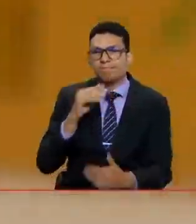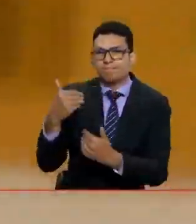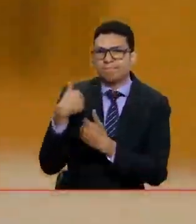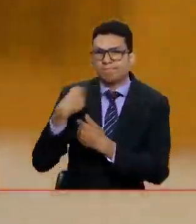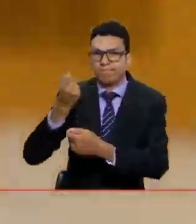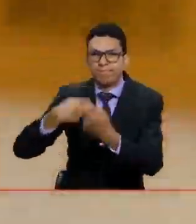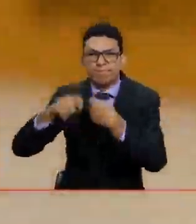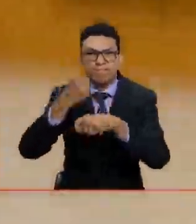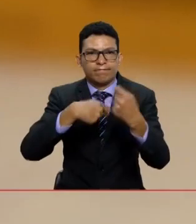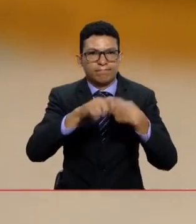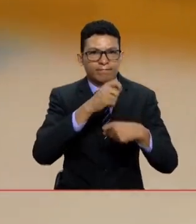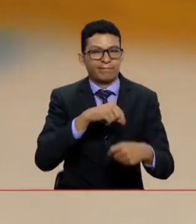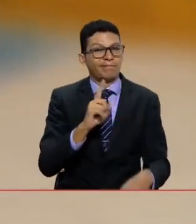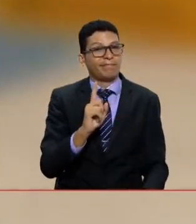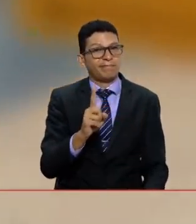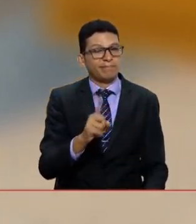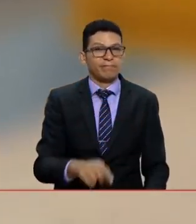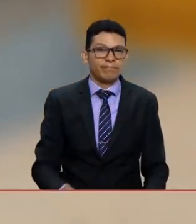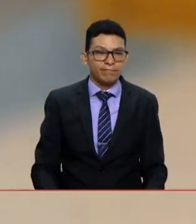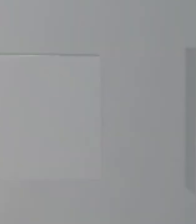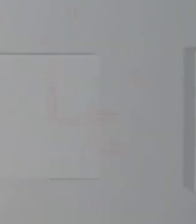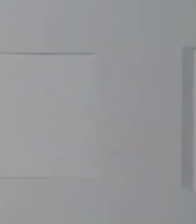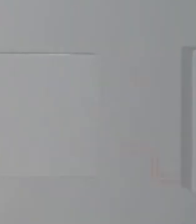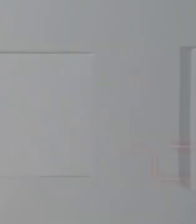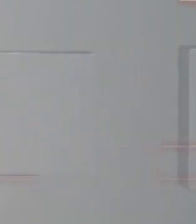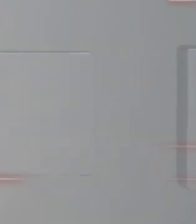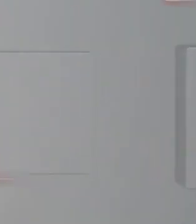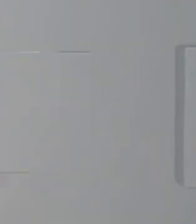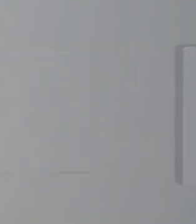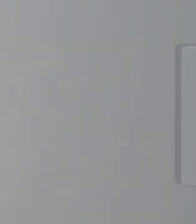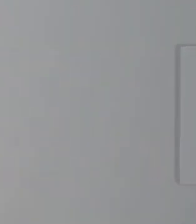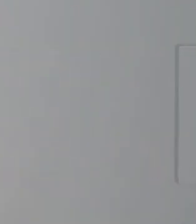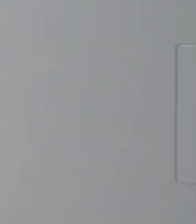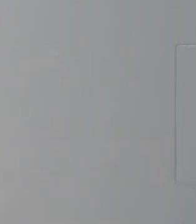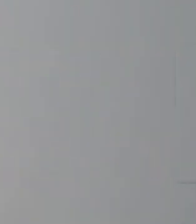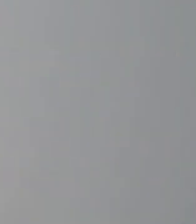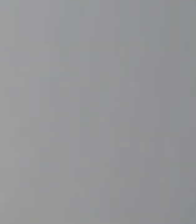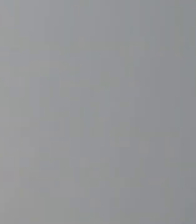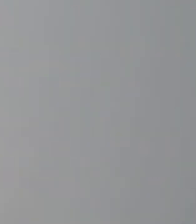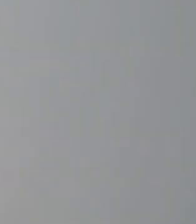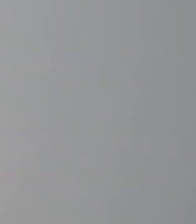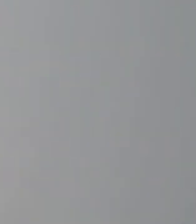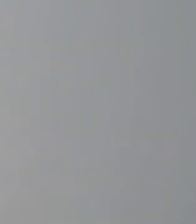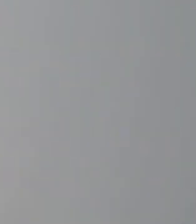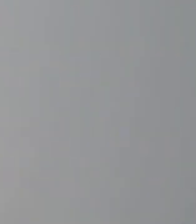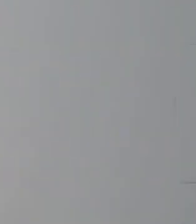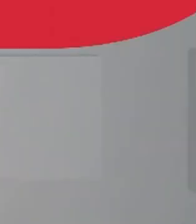la dispensación irresponsable de este medicamento.